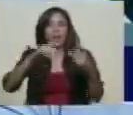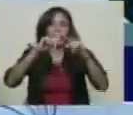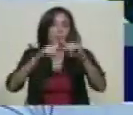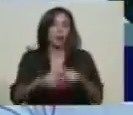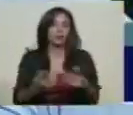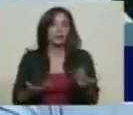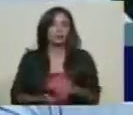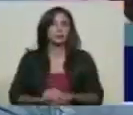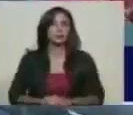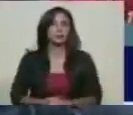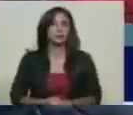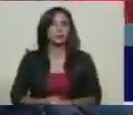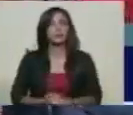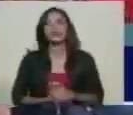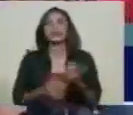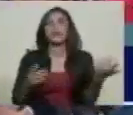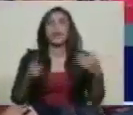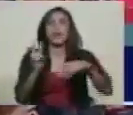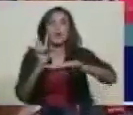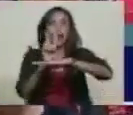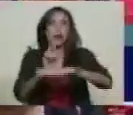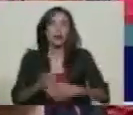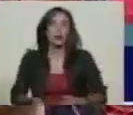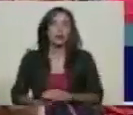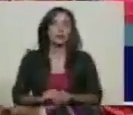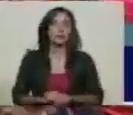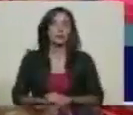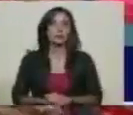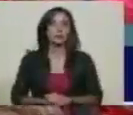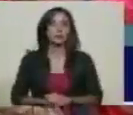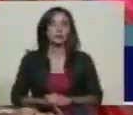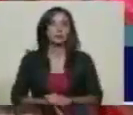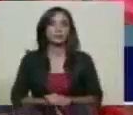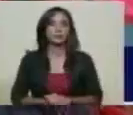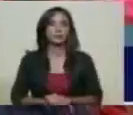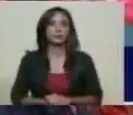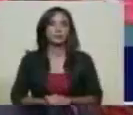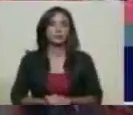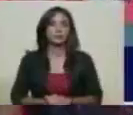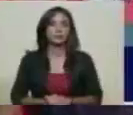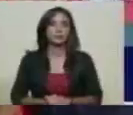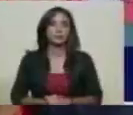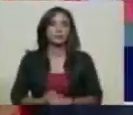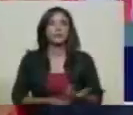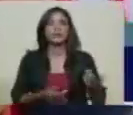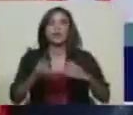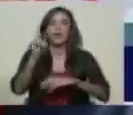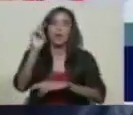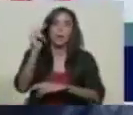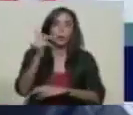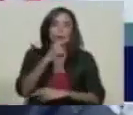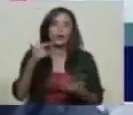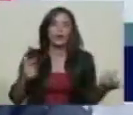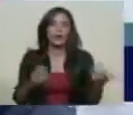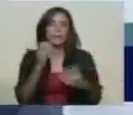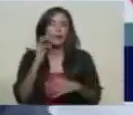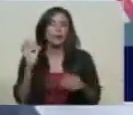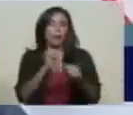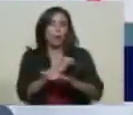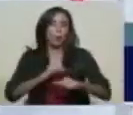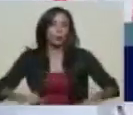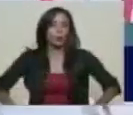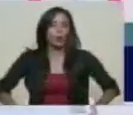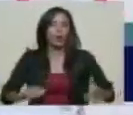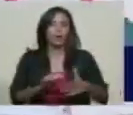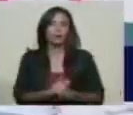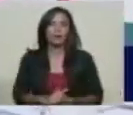¿Cuántas comunidades en Vargas, García Calneiro? ¿Cuántas comunidades en Portuguesa, en